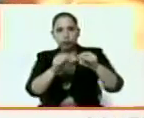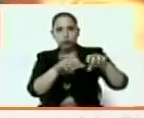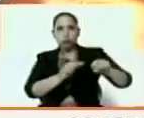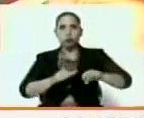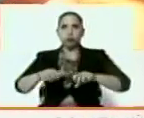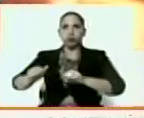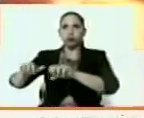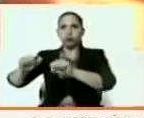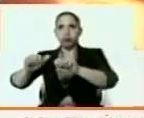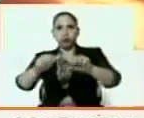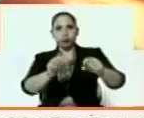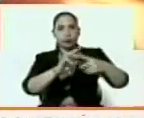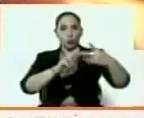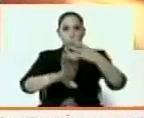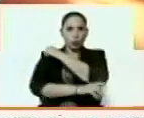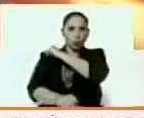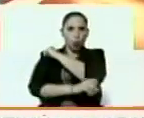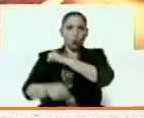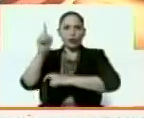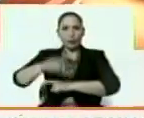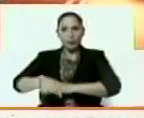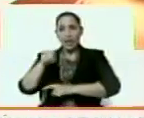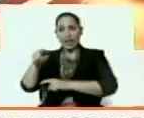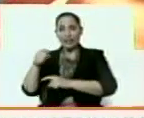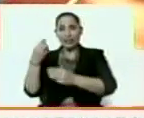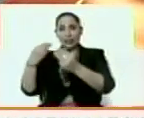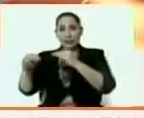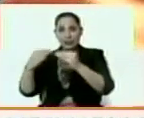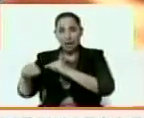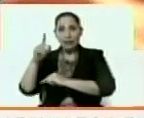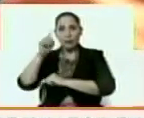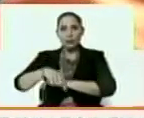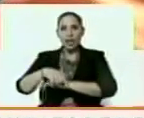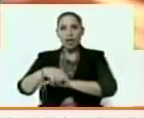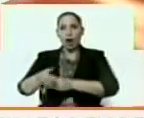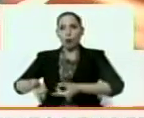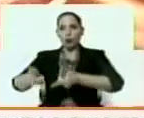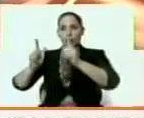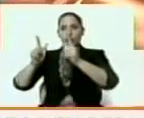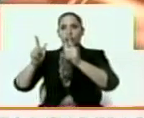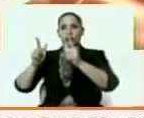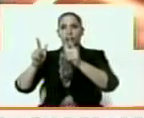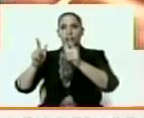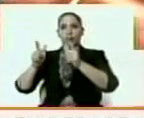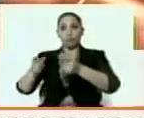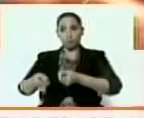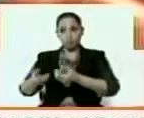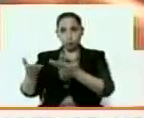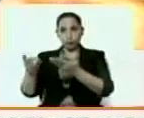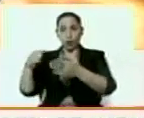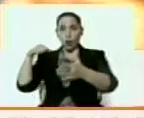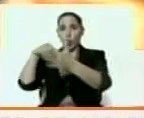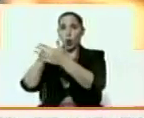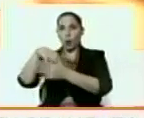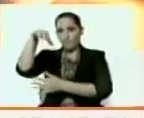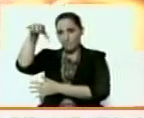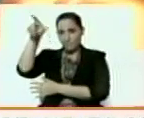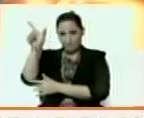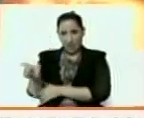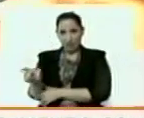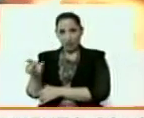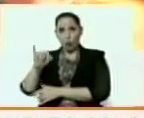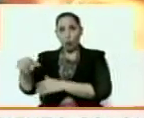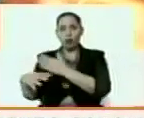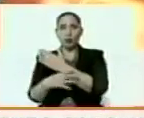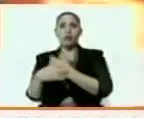recursos. Incluso en ese chat hay también la autorización que da el golpista Guaidó diciéndole a